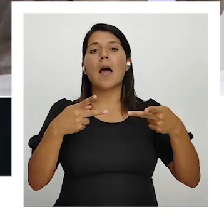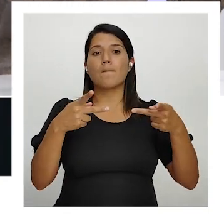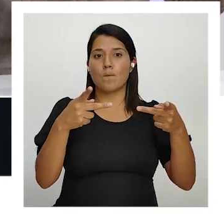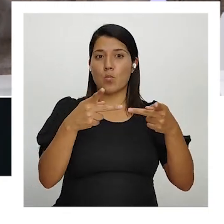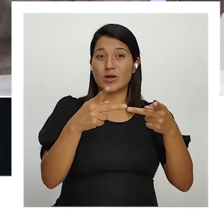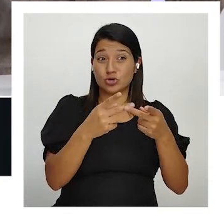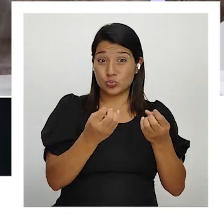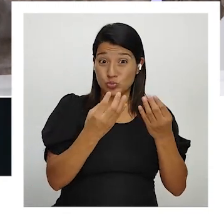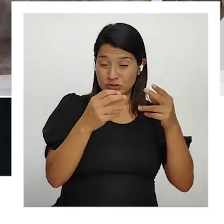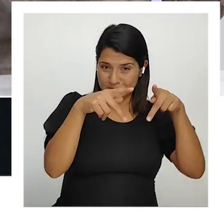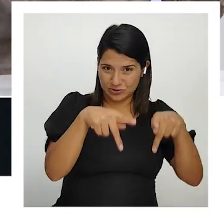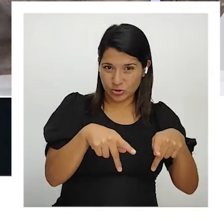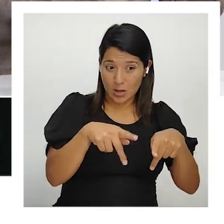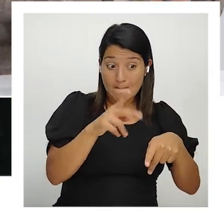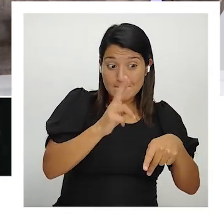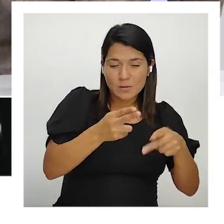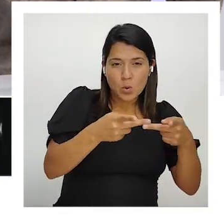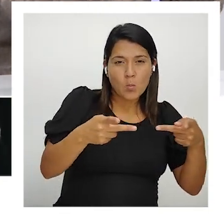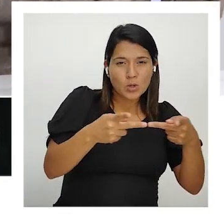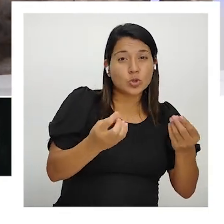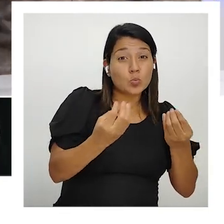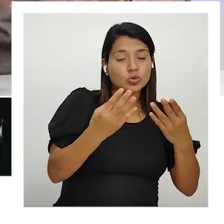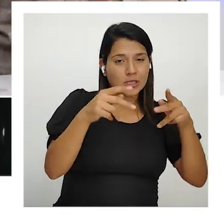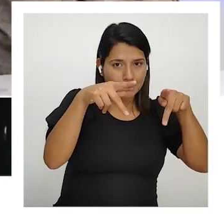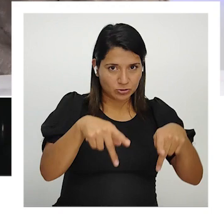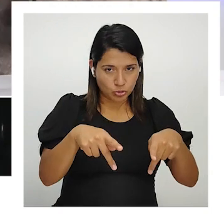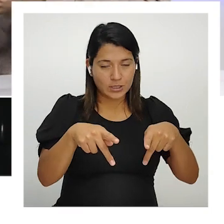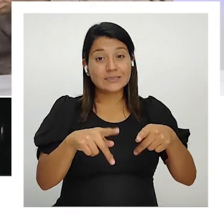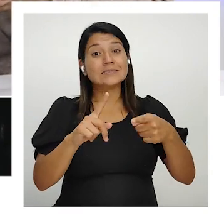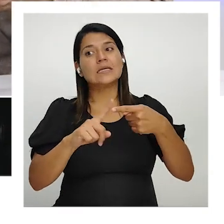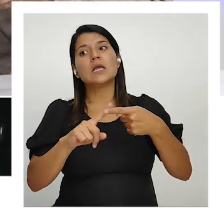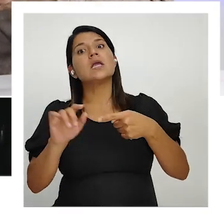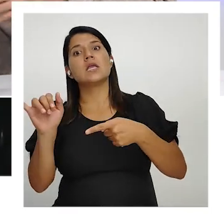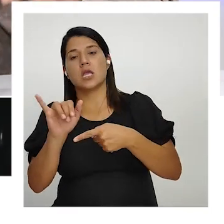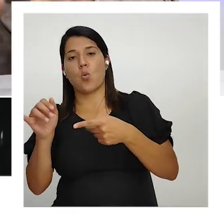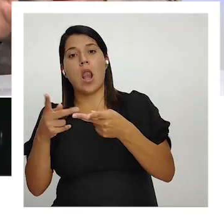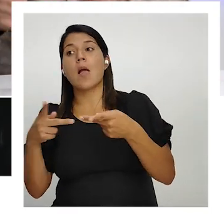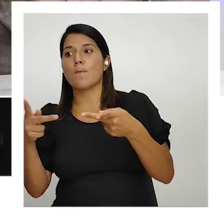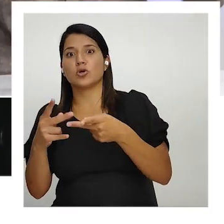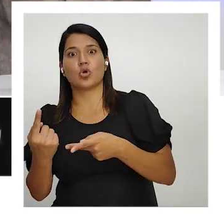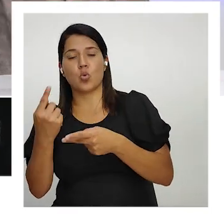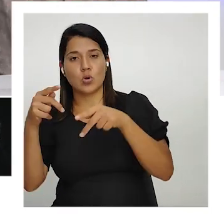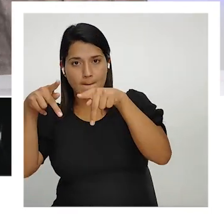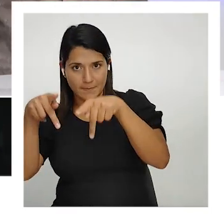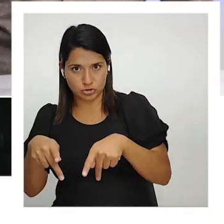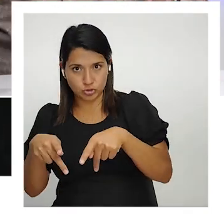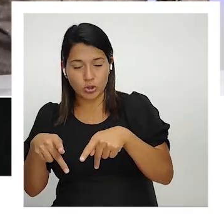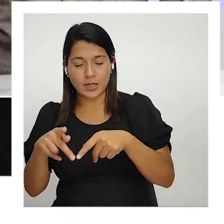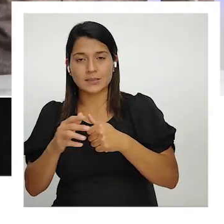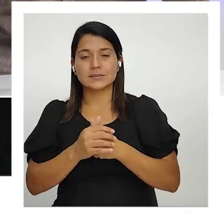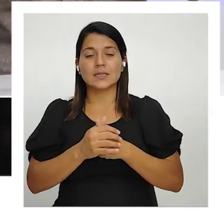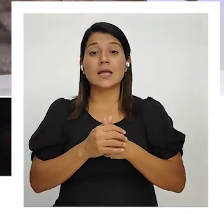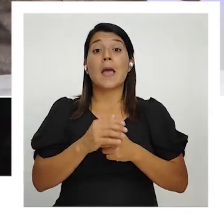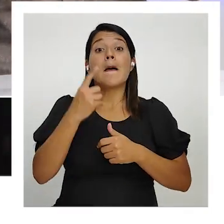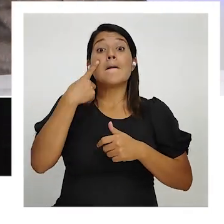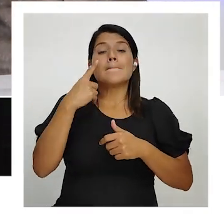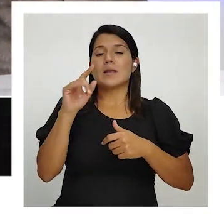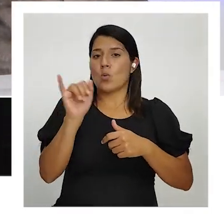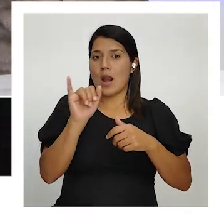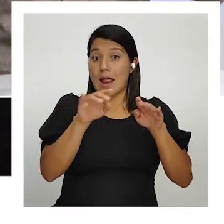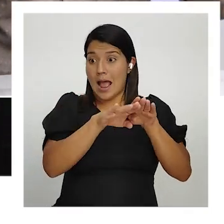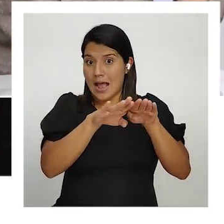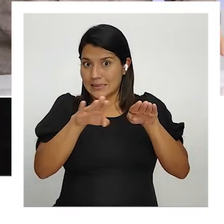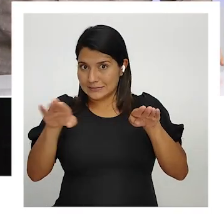candidaturas uninominales, es decir, alcaldía, sindicatura e intendencia, y no solamente va a ser para abajo, sino